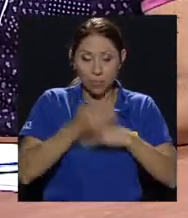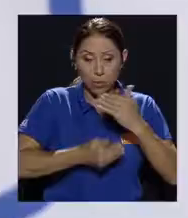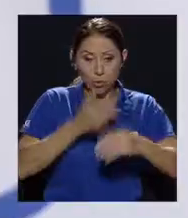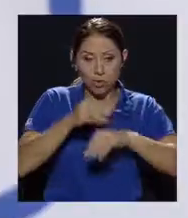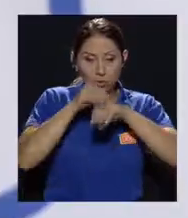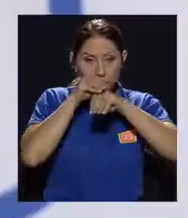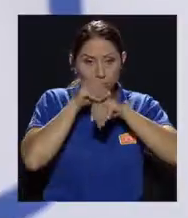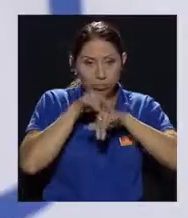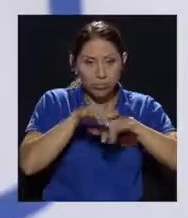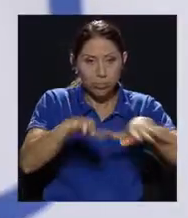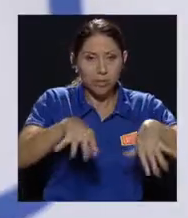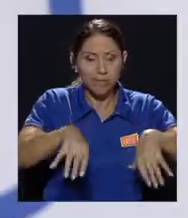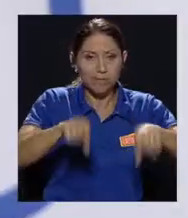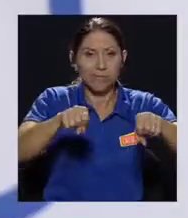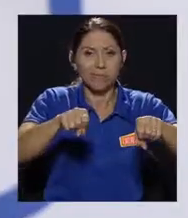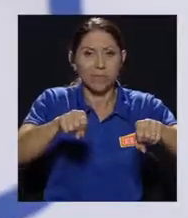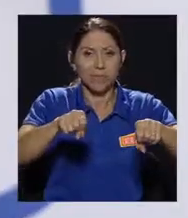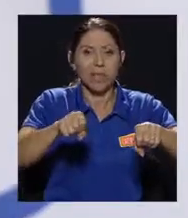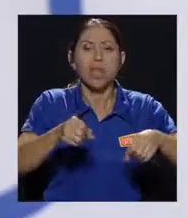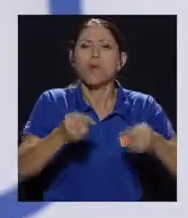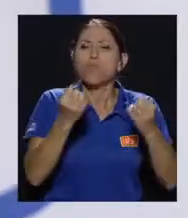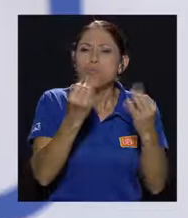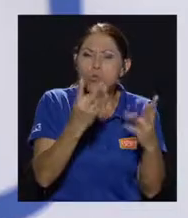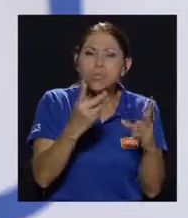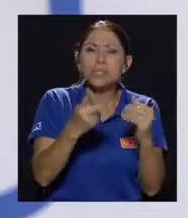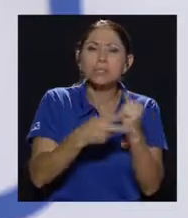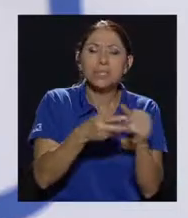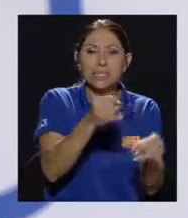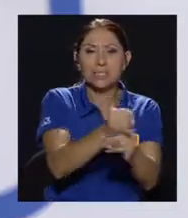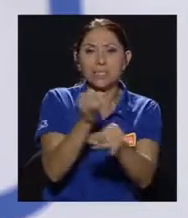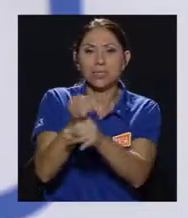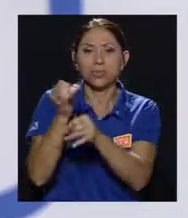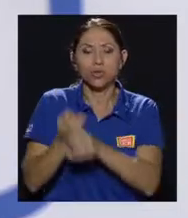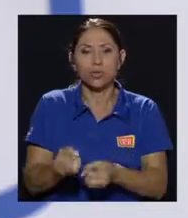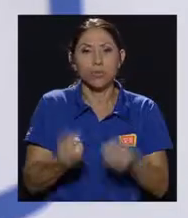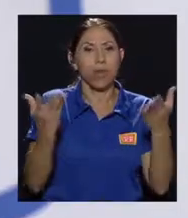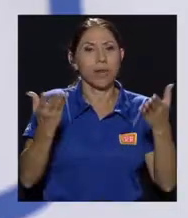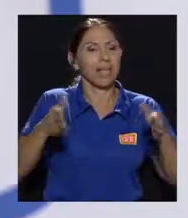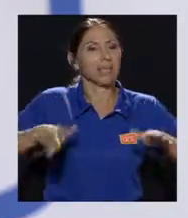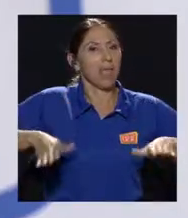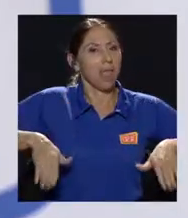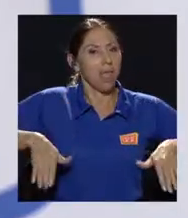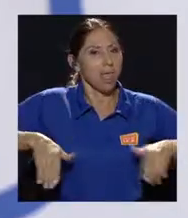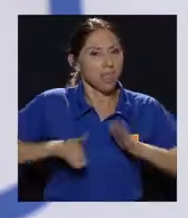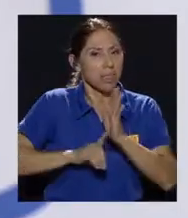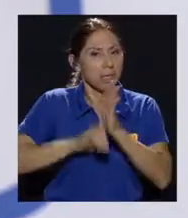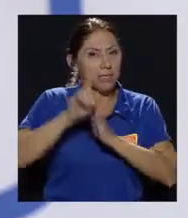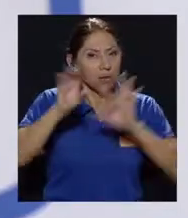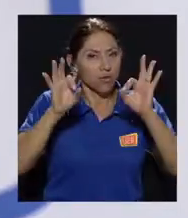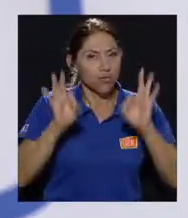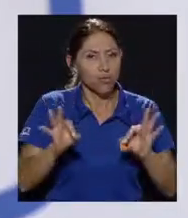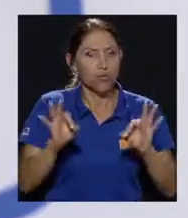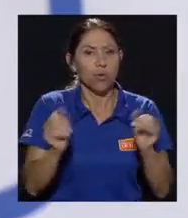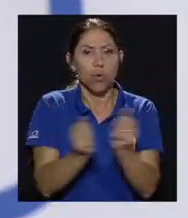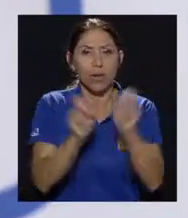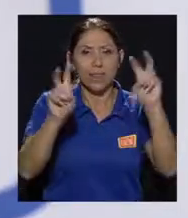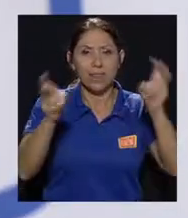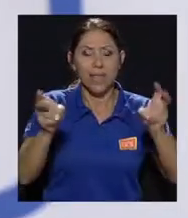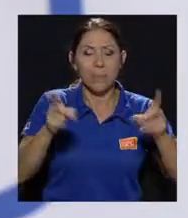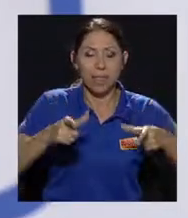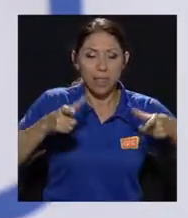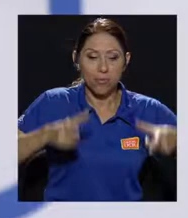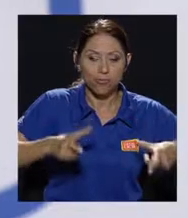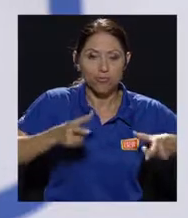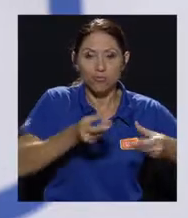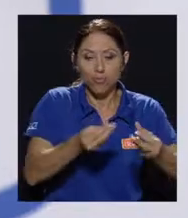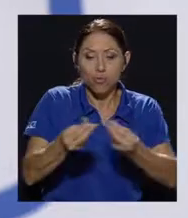ejecutan. Con mucha frecuencia, las instituciones públicas no han tenido el desarrollo conveniente en el tema de nutrición y